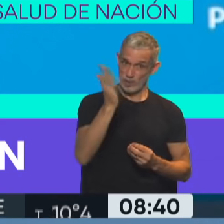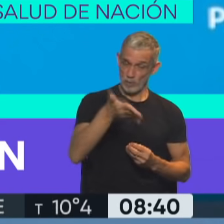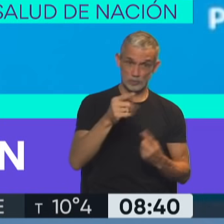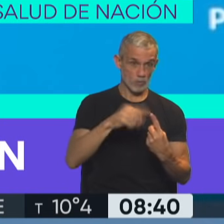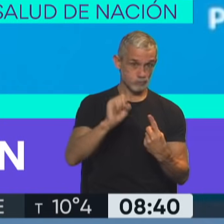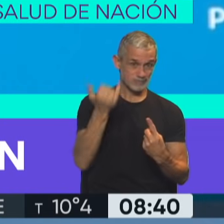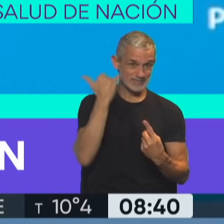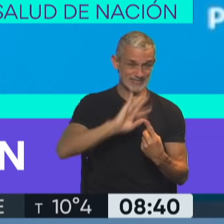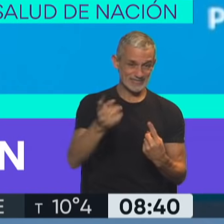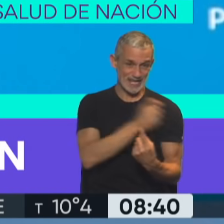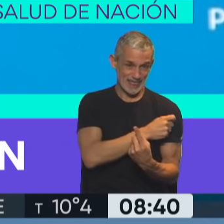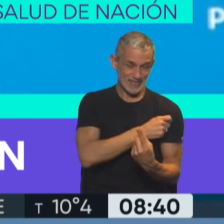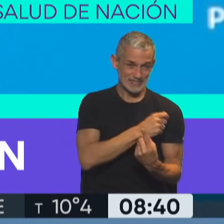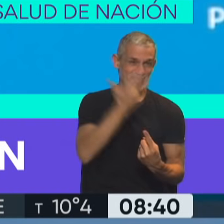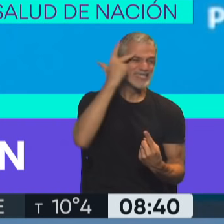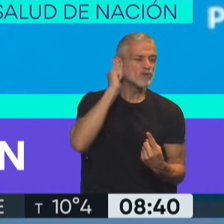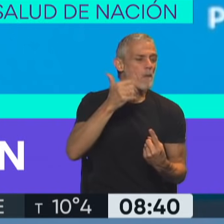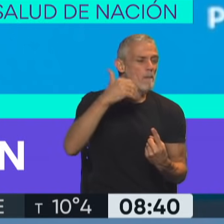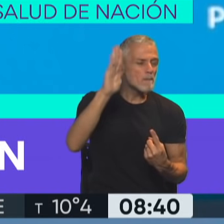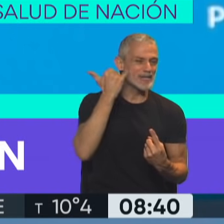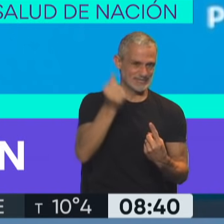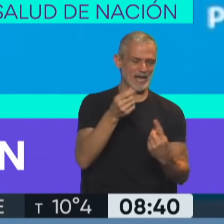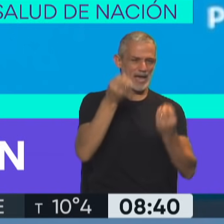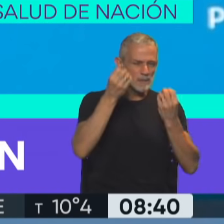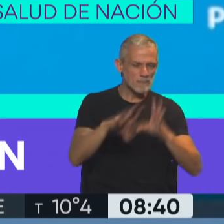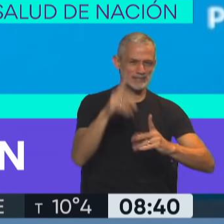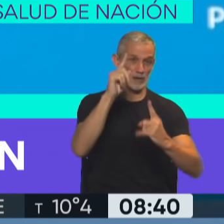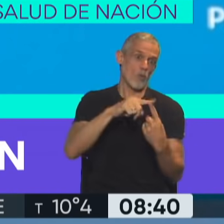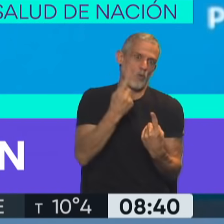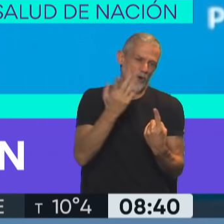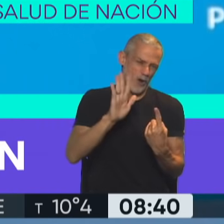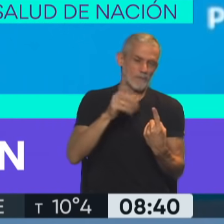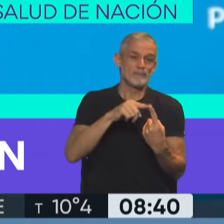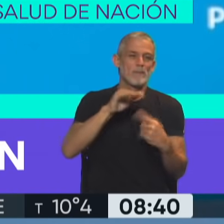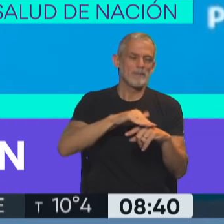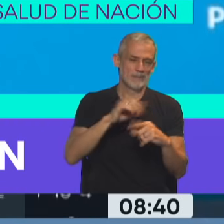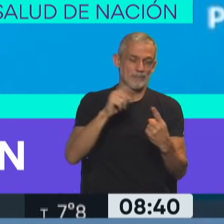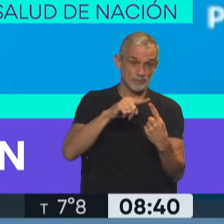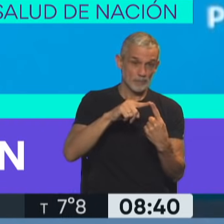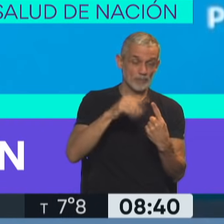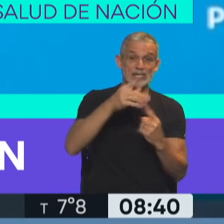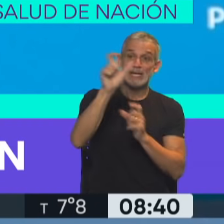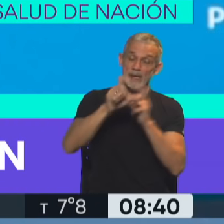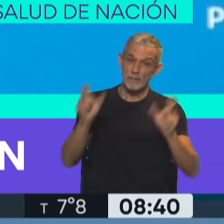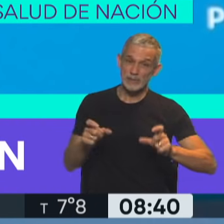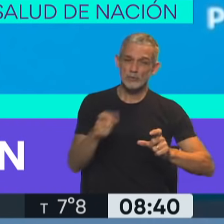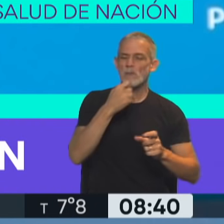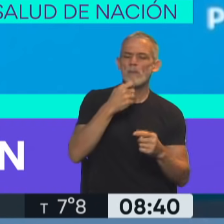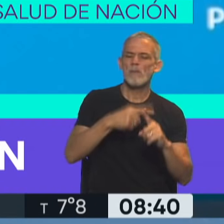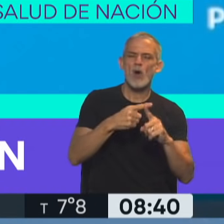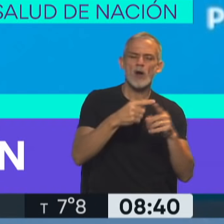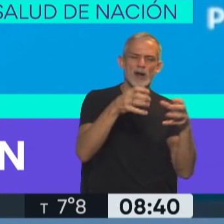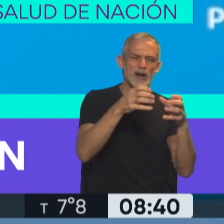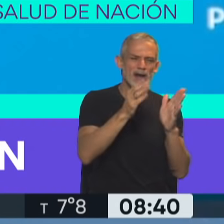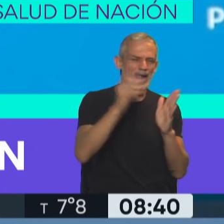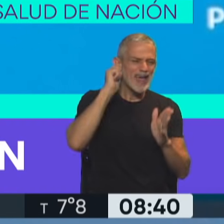87.5% de las personas mayores de 18 años han iniciado su esquema de vacunación. Y cuando hablamos de las personas que por edad tienen más